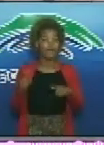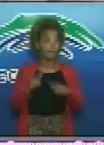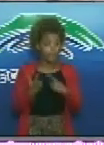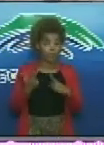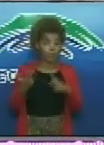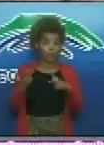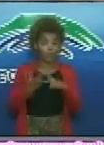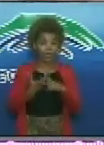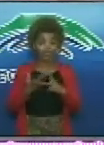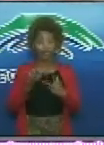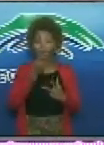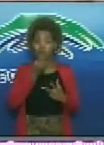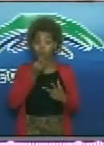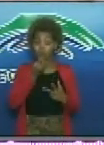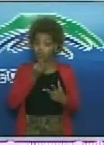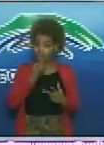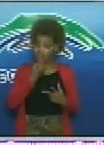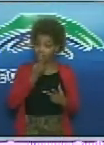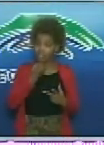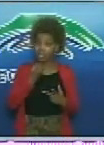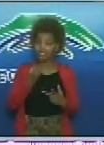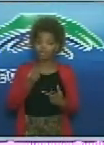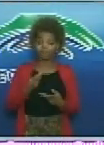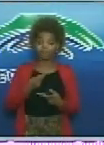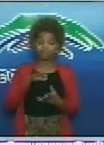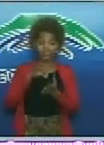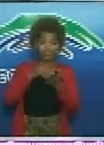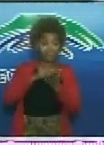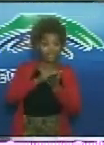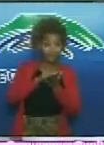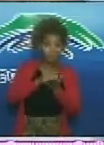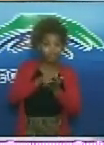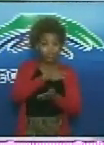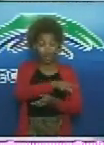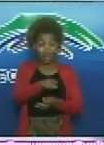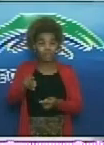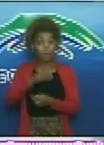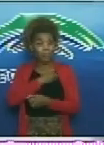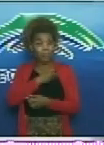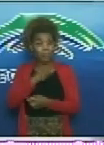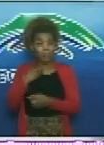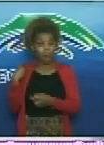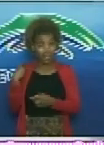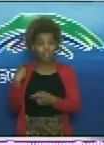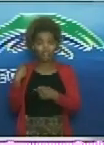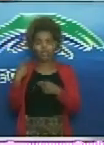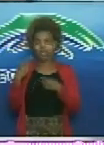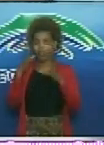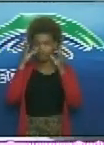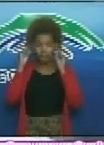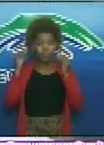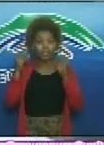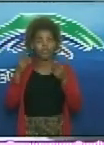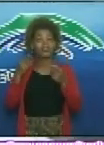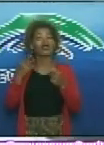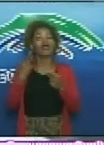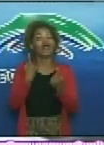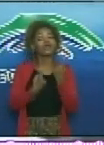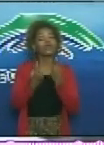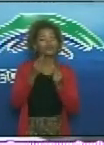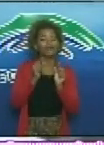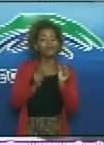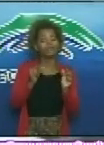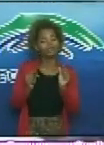en casa, hay muchas personas trabajando en aras de que todo salga bien. Cocineros, auxiliares, los encargados de